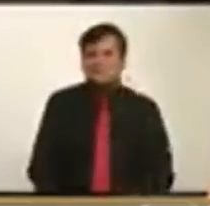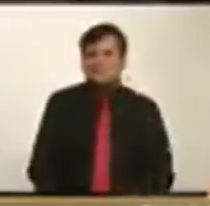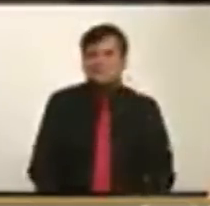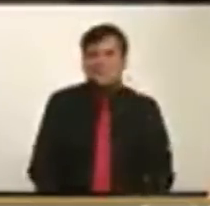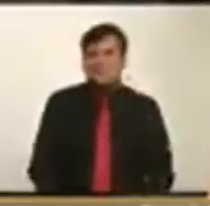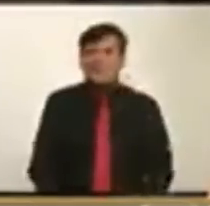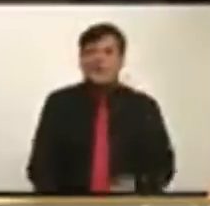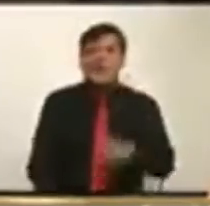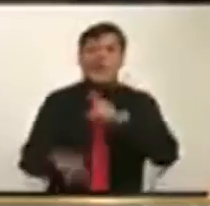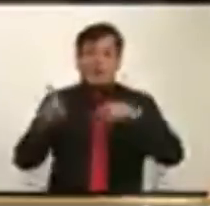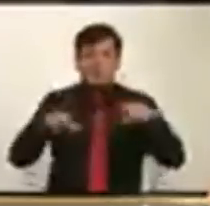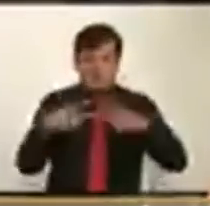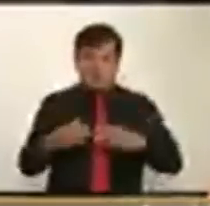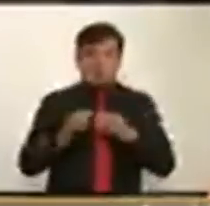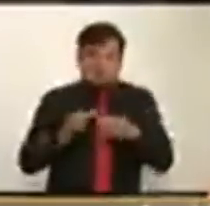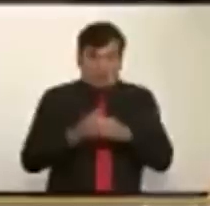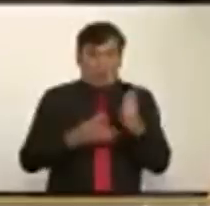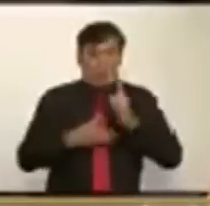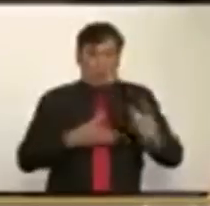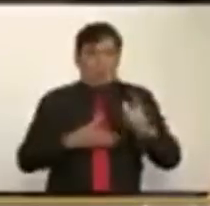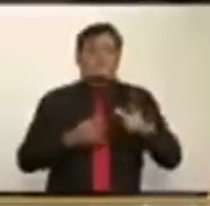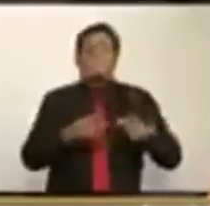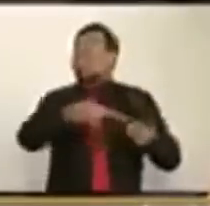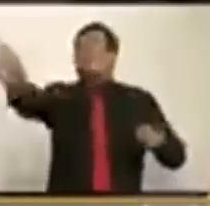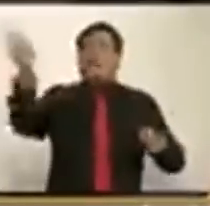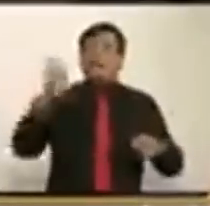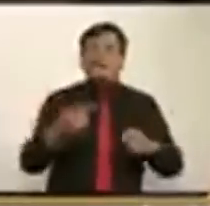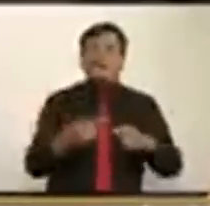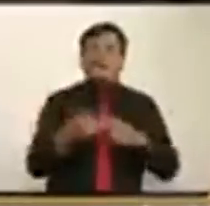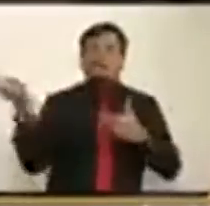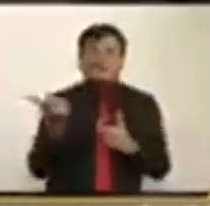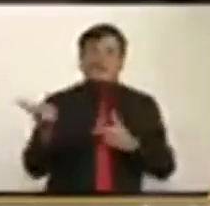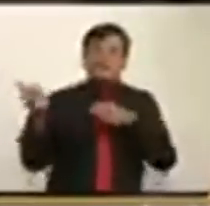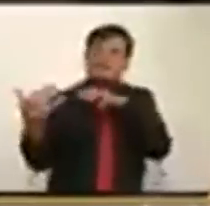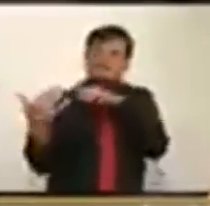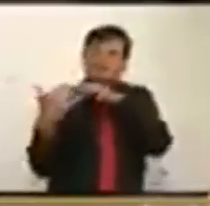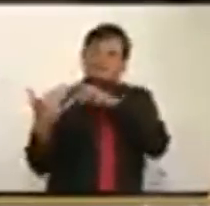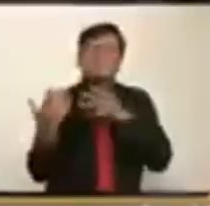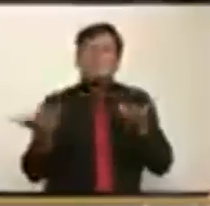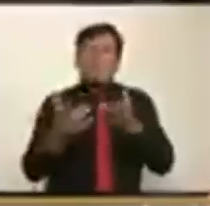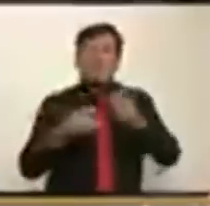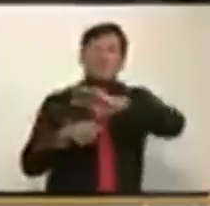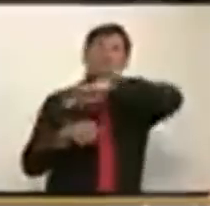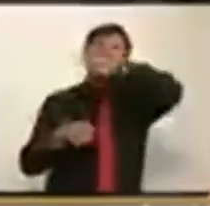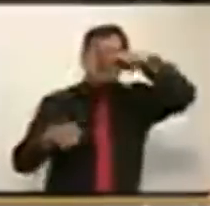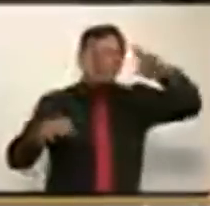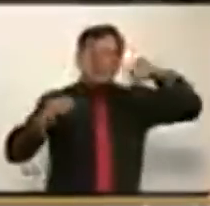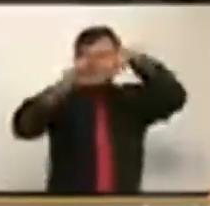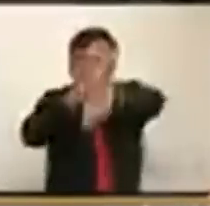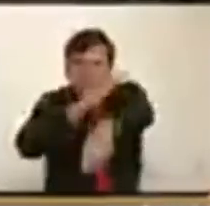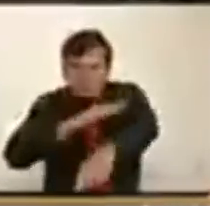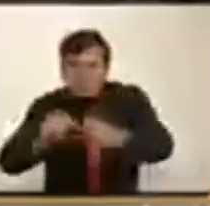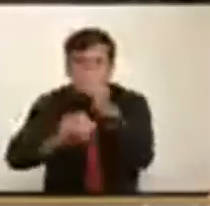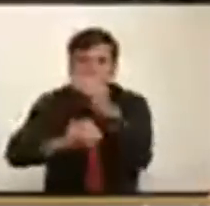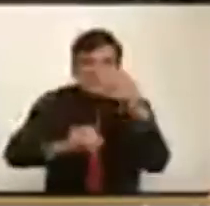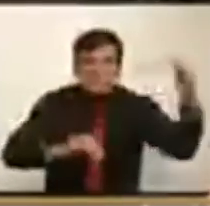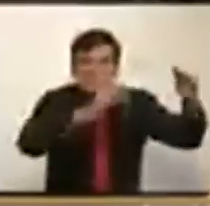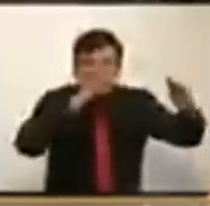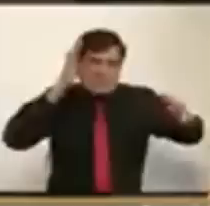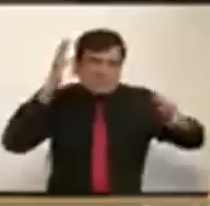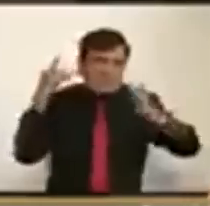los dirigentes de este país a irse al monte, a pelear en las montañas lejanas contra quienes no eran